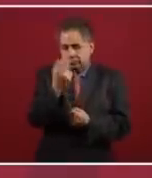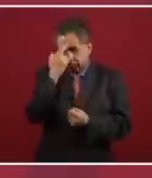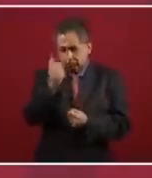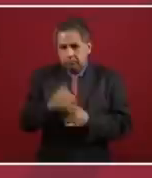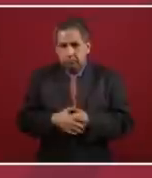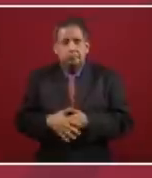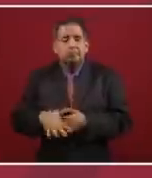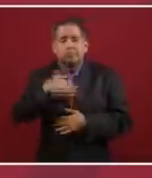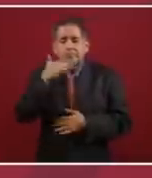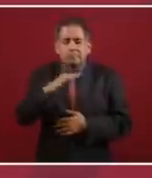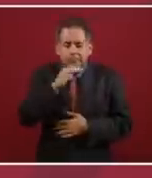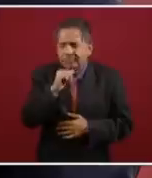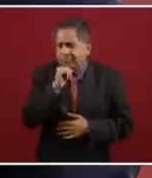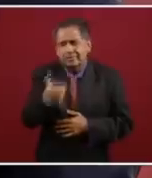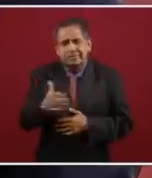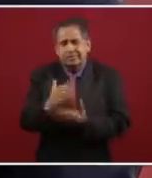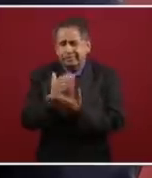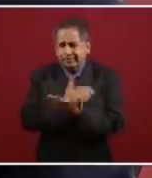hay corrupción.